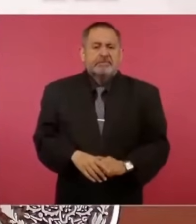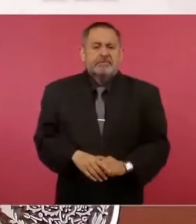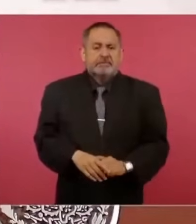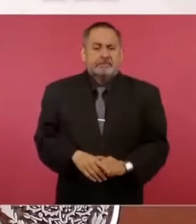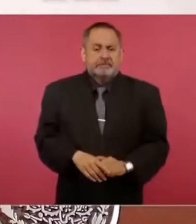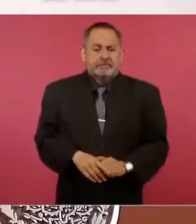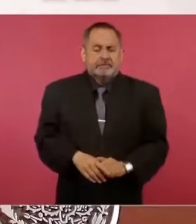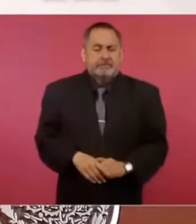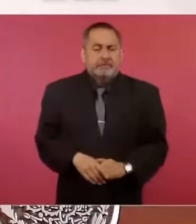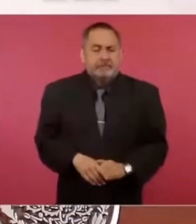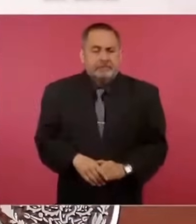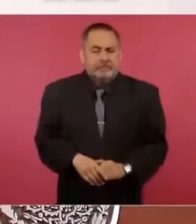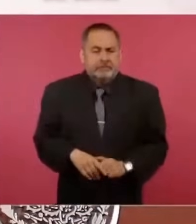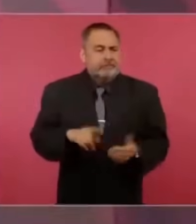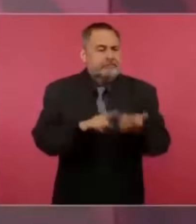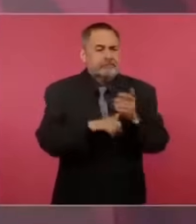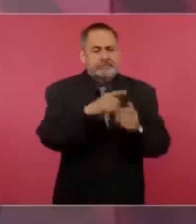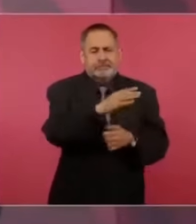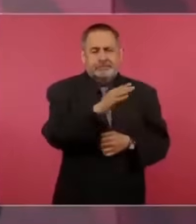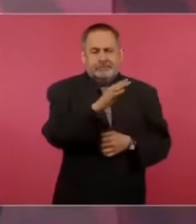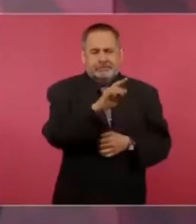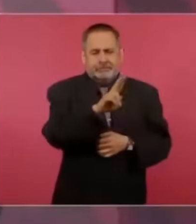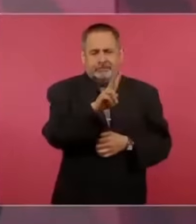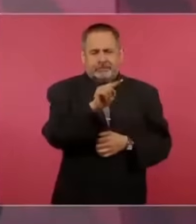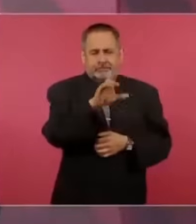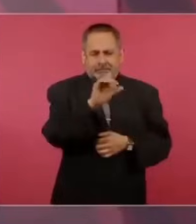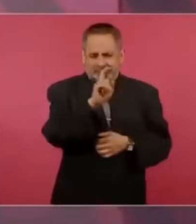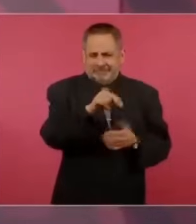con lo de Vulcan,